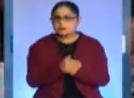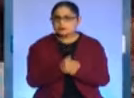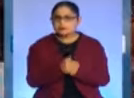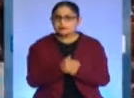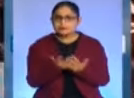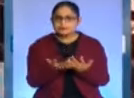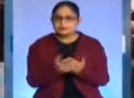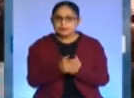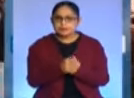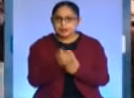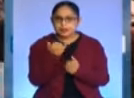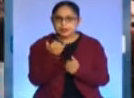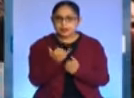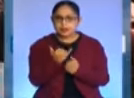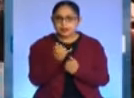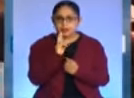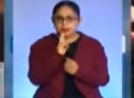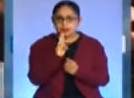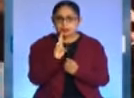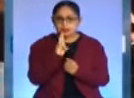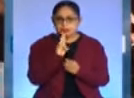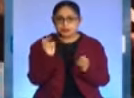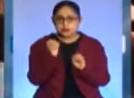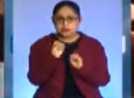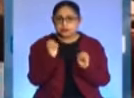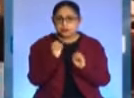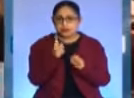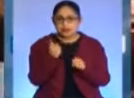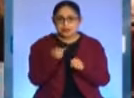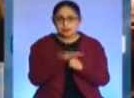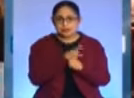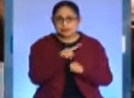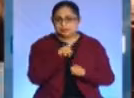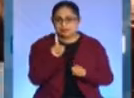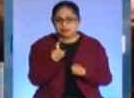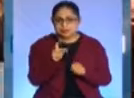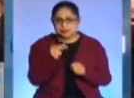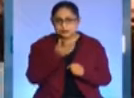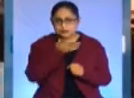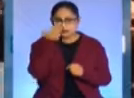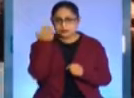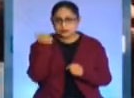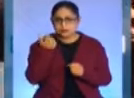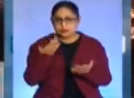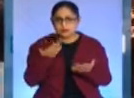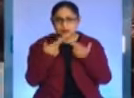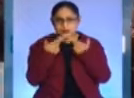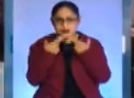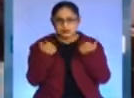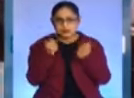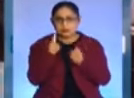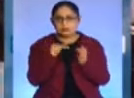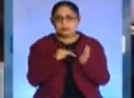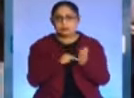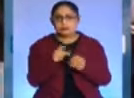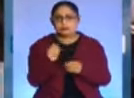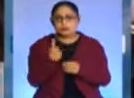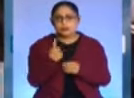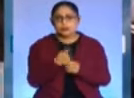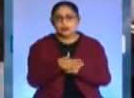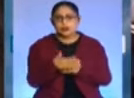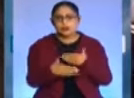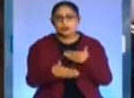y pues no tenemos respuesta, no sabemos qué es lo que vaya a pasar en el ejercicio fiscal 2022. Destacó que